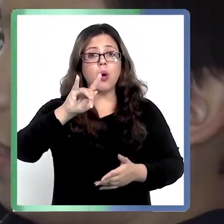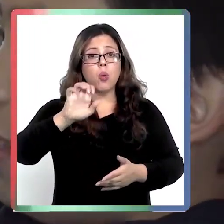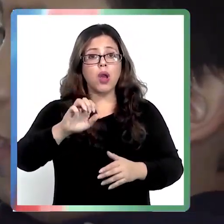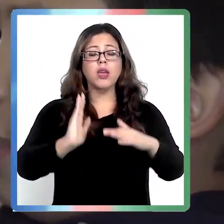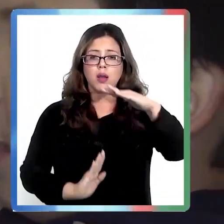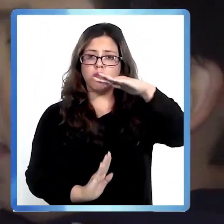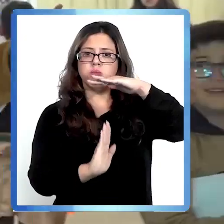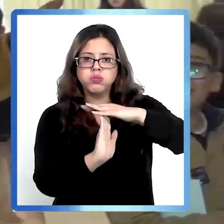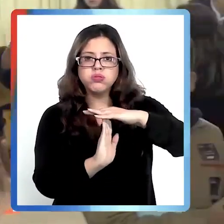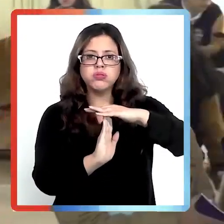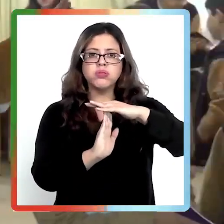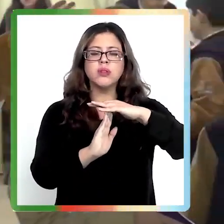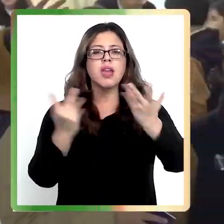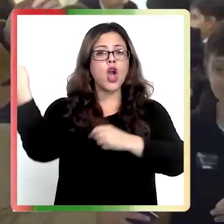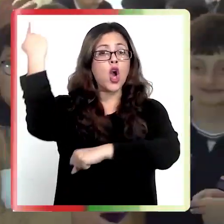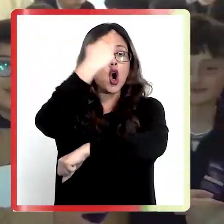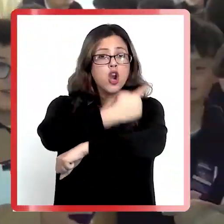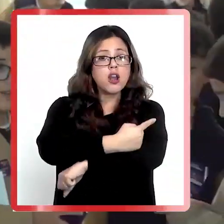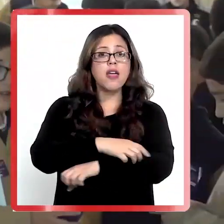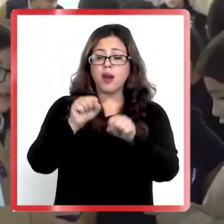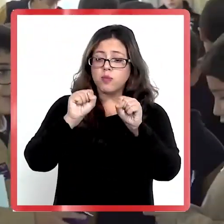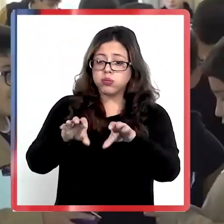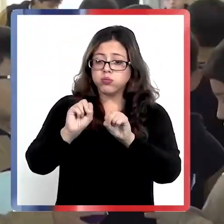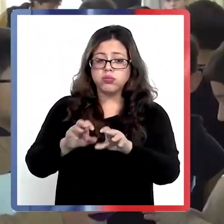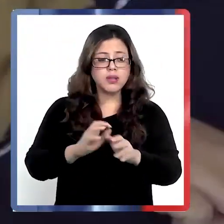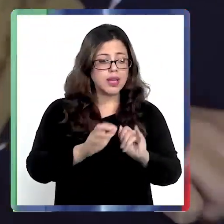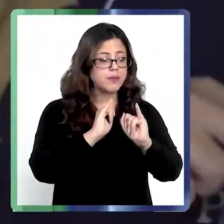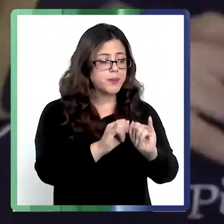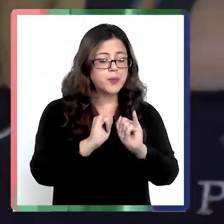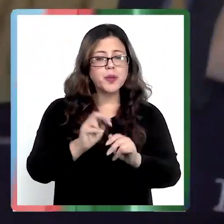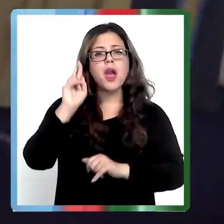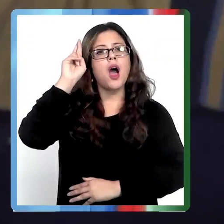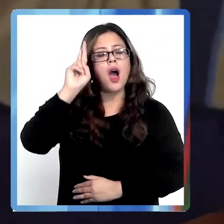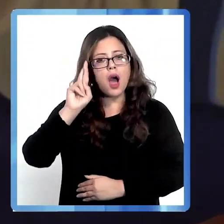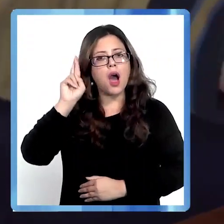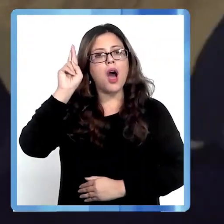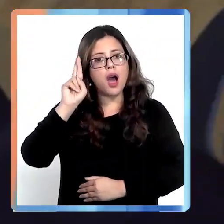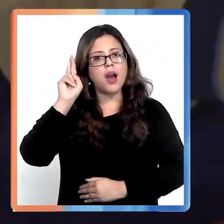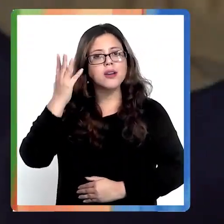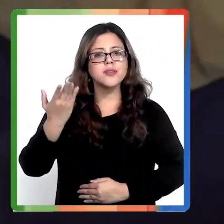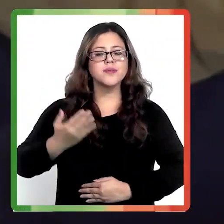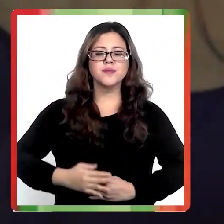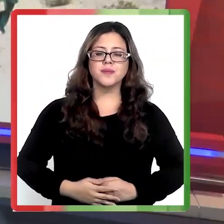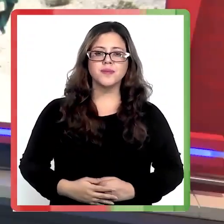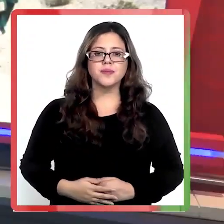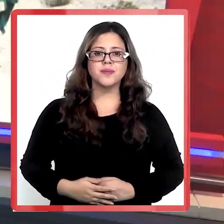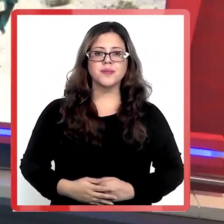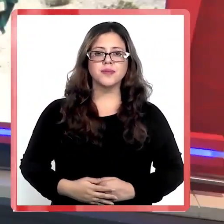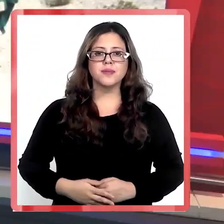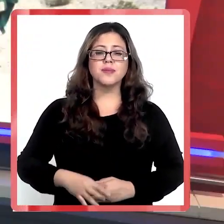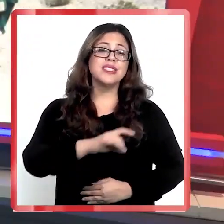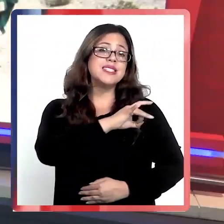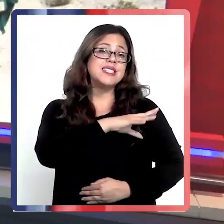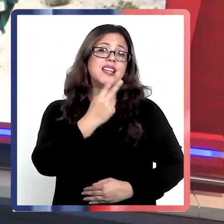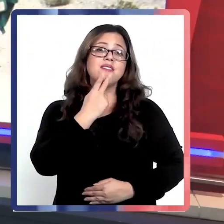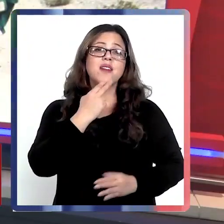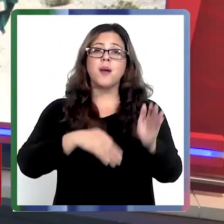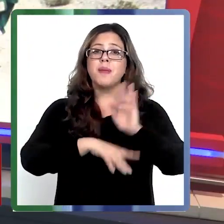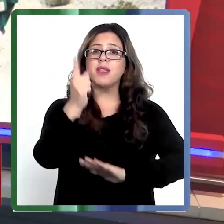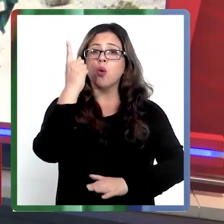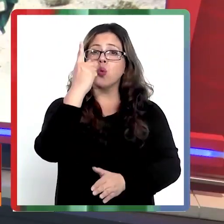un alto en su jornada académica para informarse y reflexionar. En Chile viven más